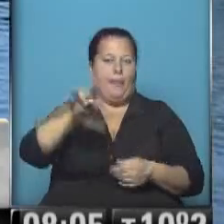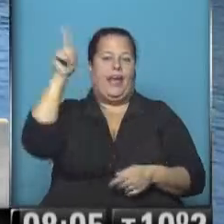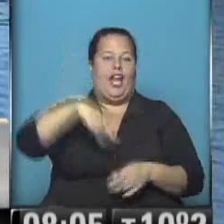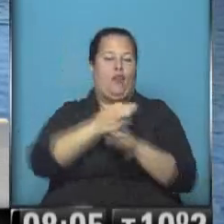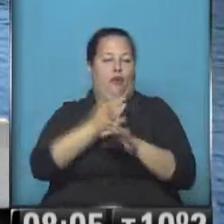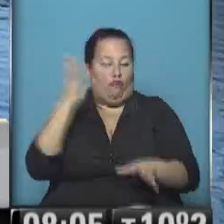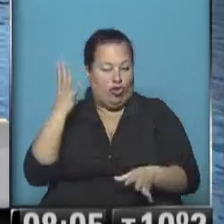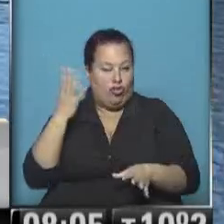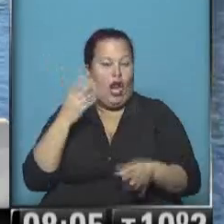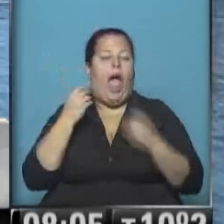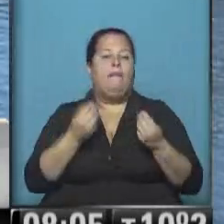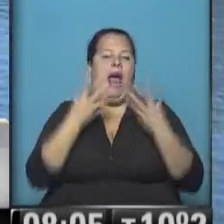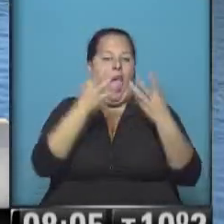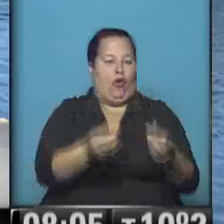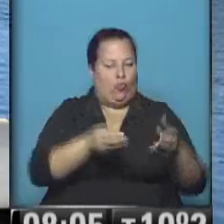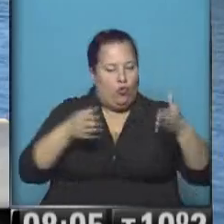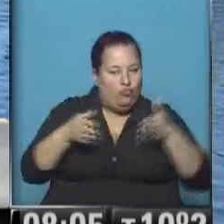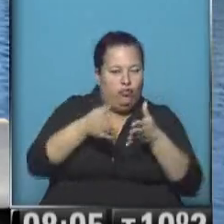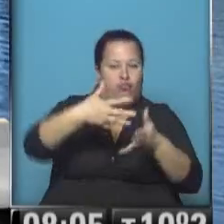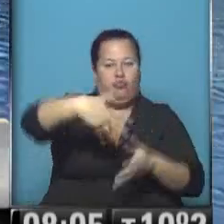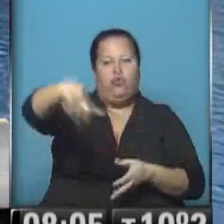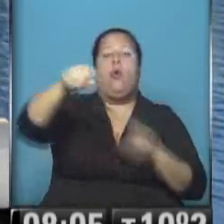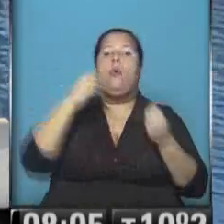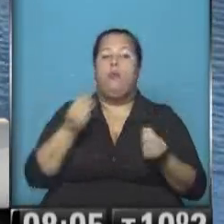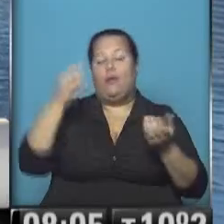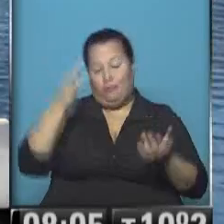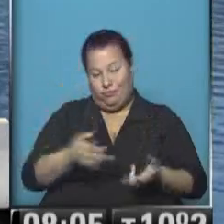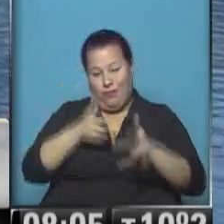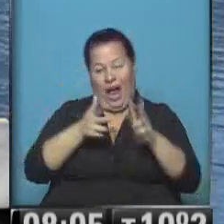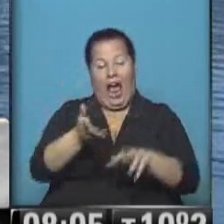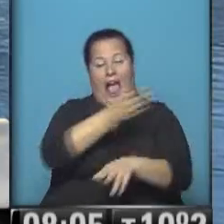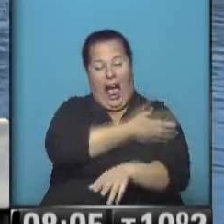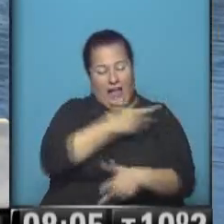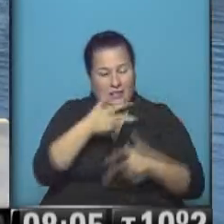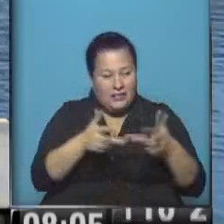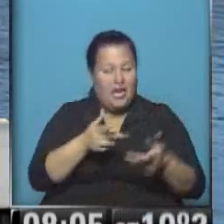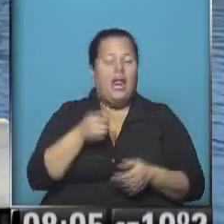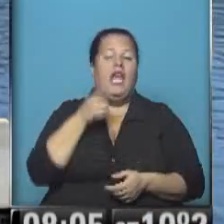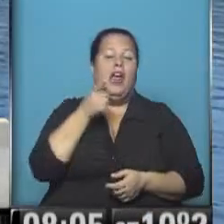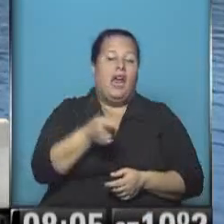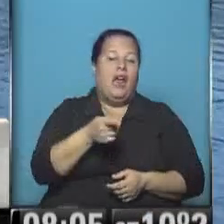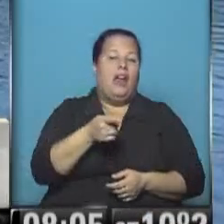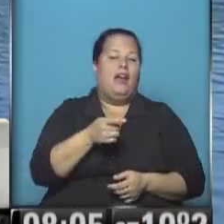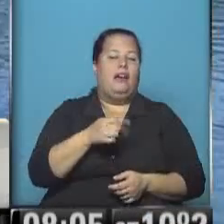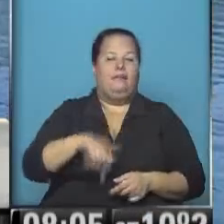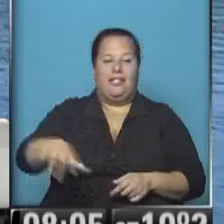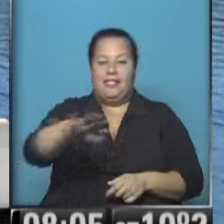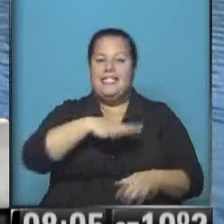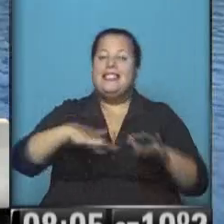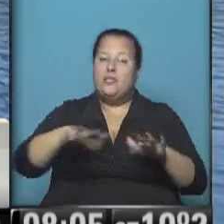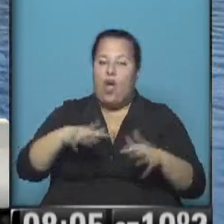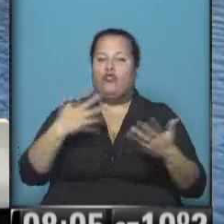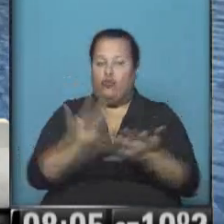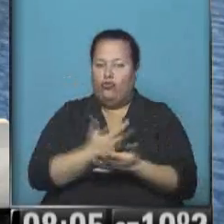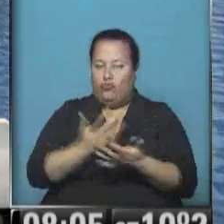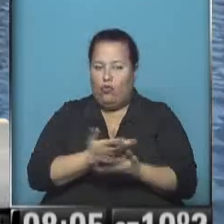especialistas y la ayuden a salir de aquí porque efectivamente como adelantábamos central al principio estás en una situación que le hace